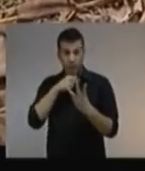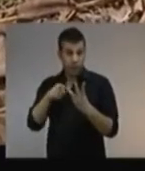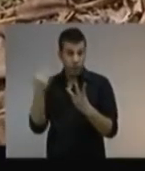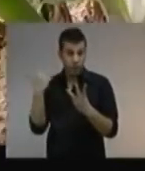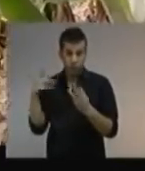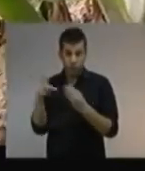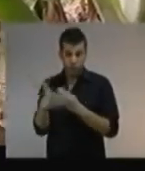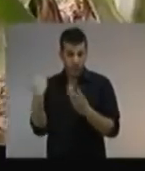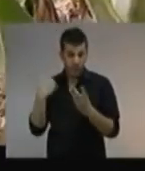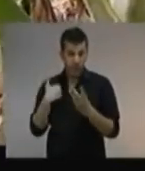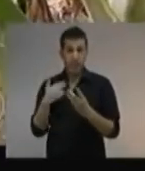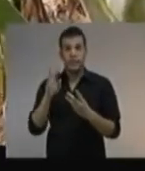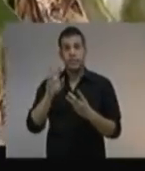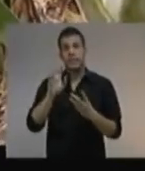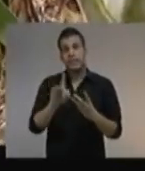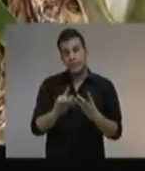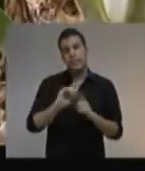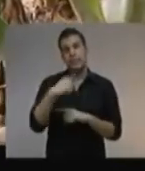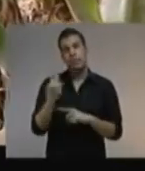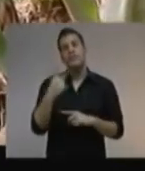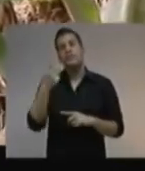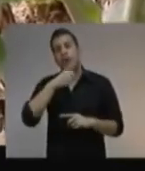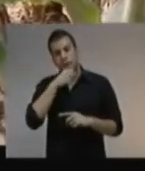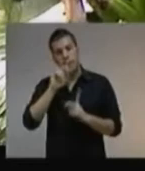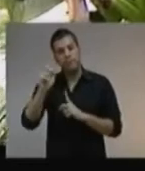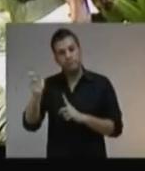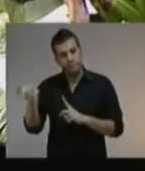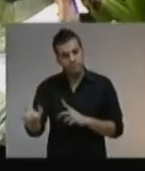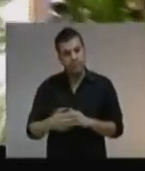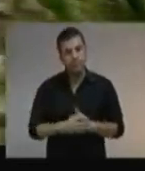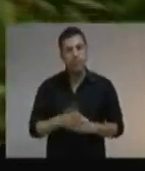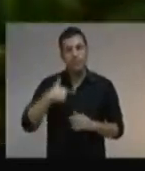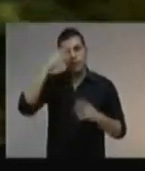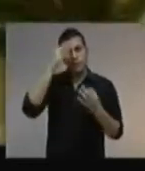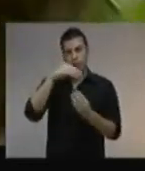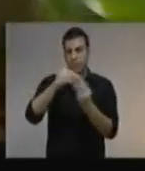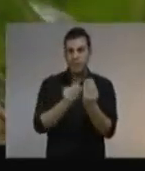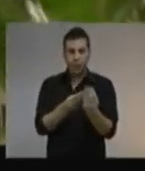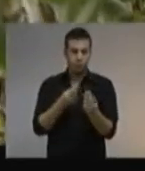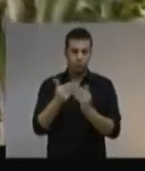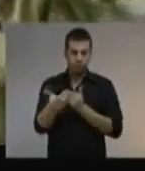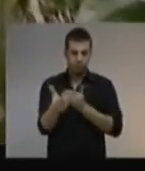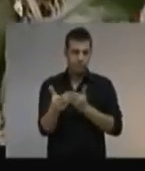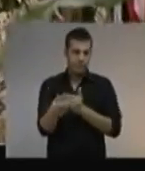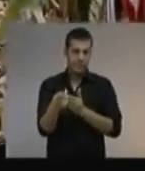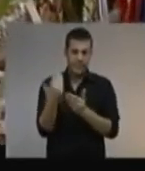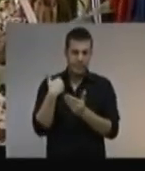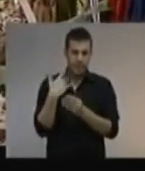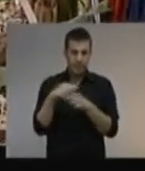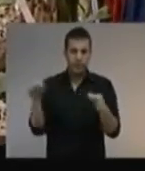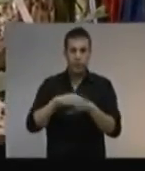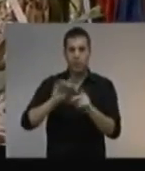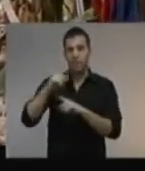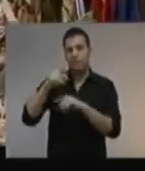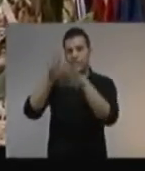está cortado, evidentemente. Sí. Y viceversa, bisabuelo, lo que pasa es que vamos a pudri. Rogelio, pues yo creo que estos plátanos van a madurar en su punto y van a estar buenísimos para ser exportados